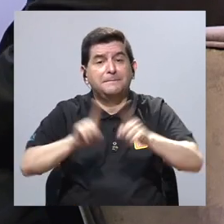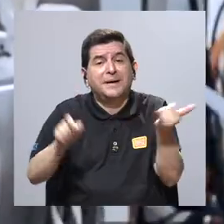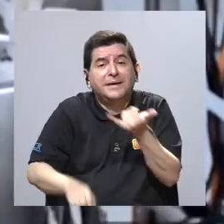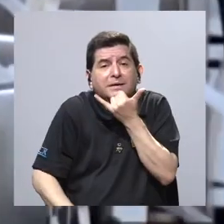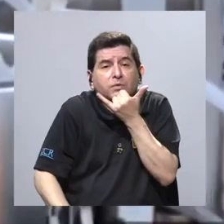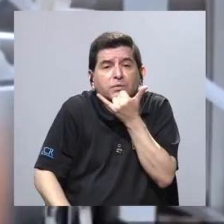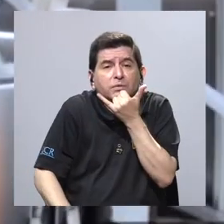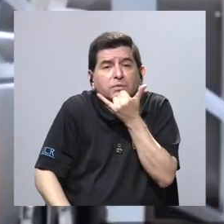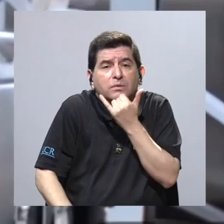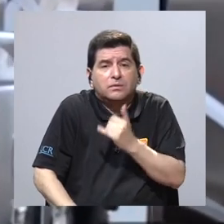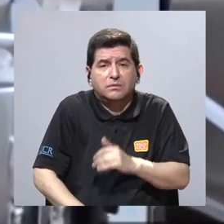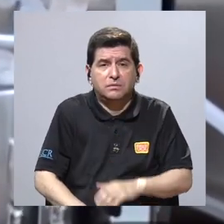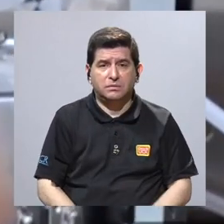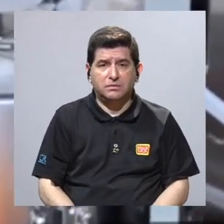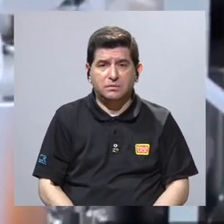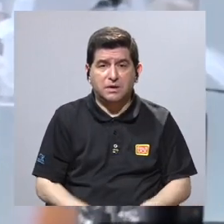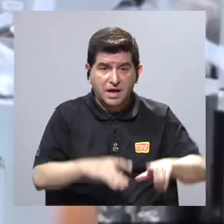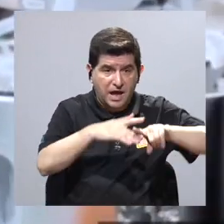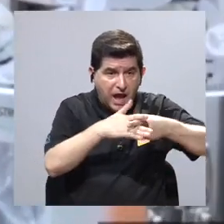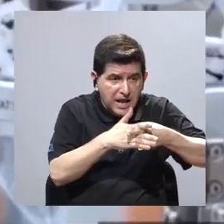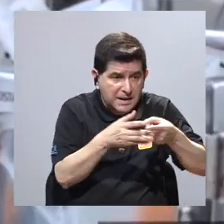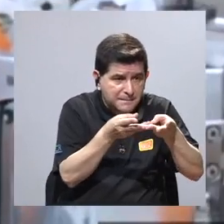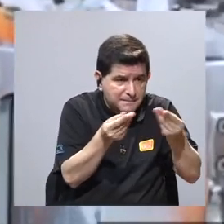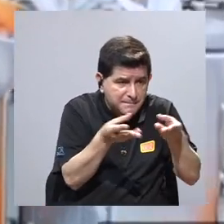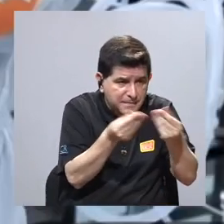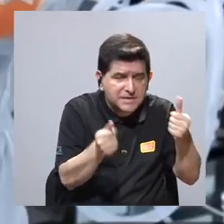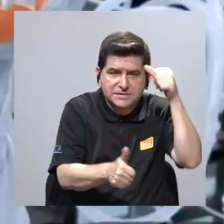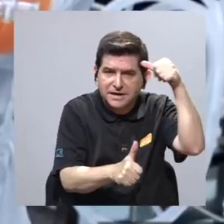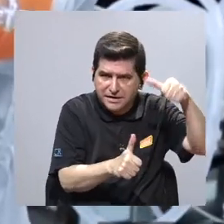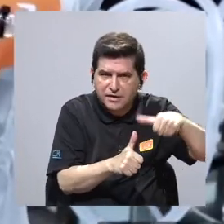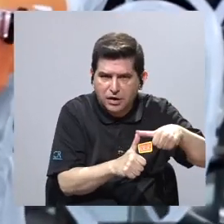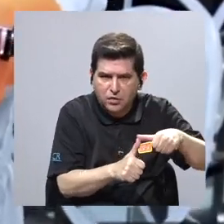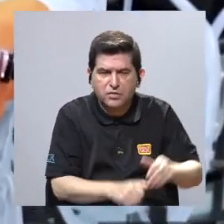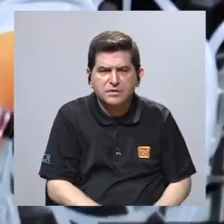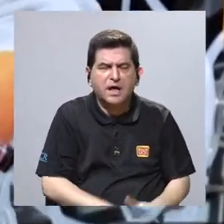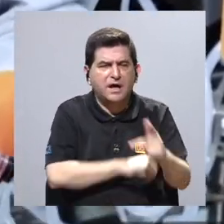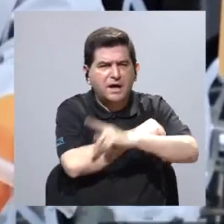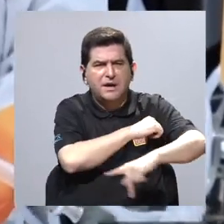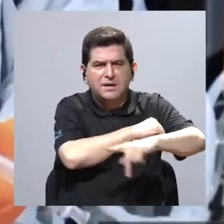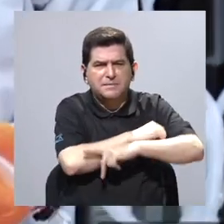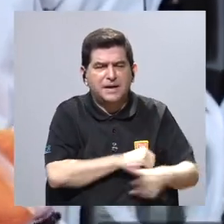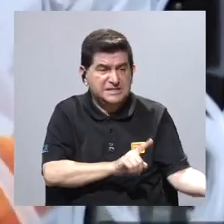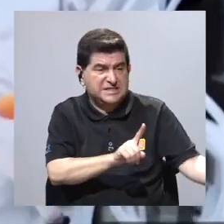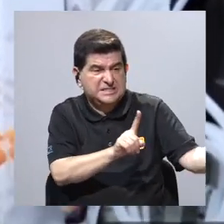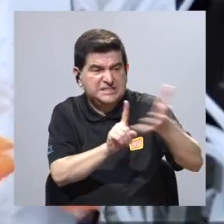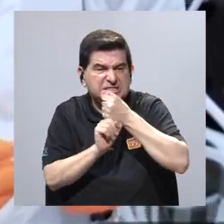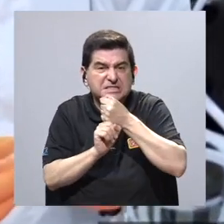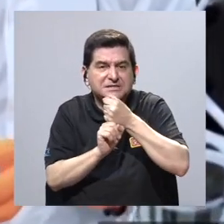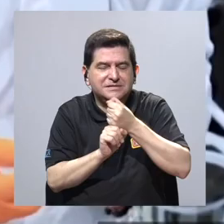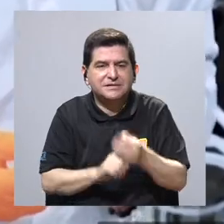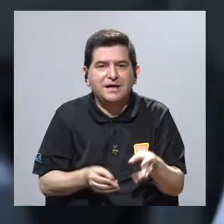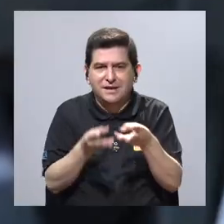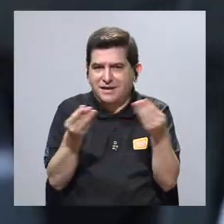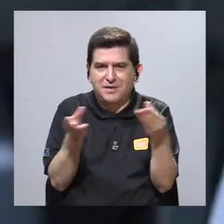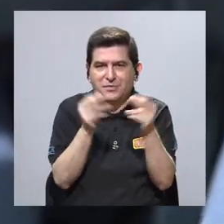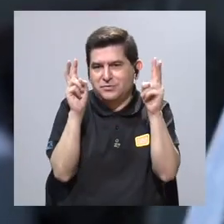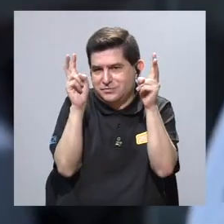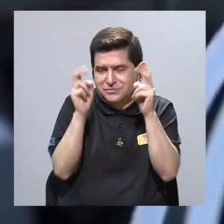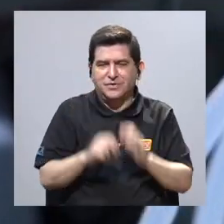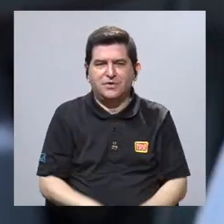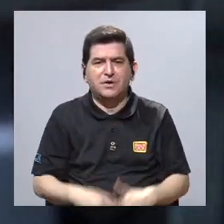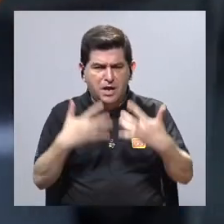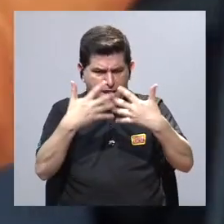resulta que cuando empezaron la producción, recordemos, algunos países secuestraron la producción, a pesar de que